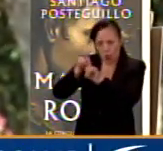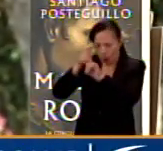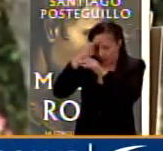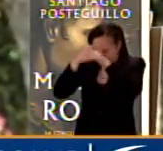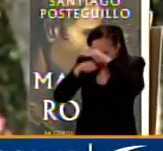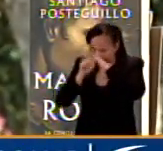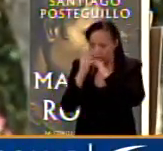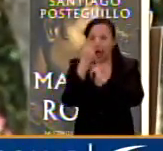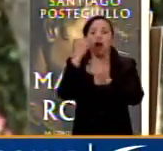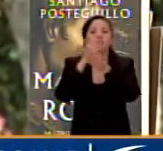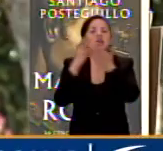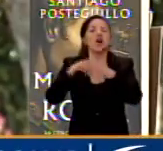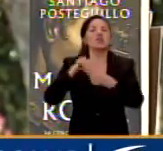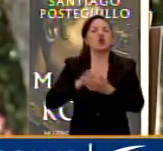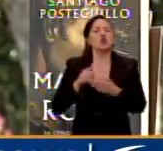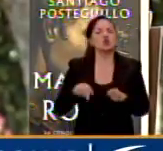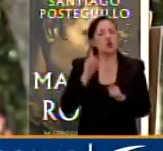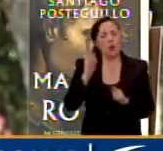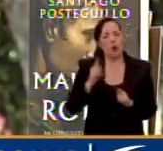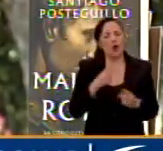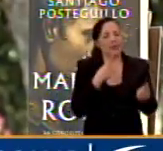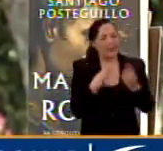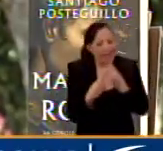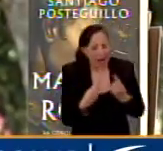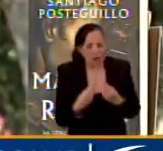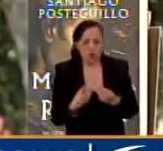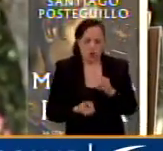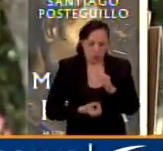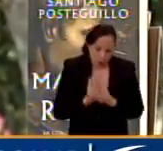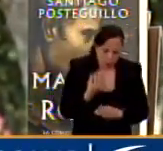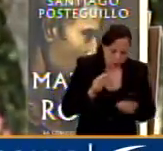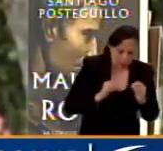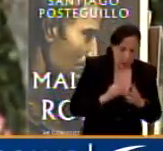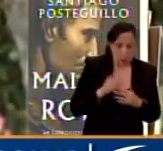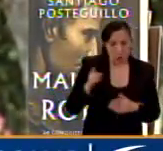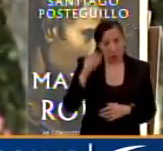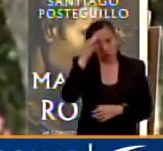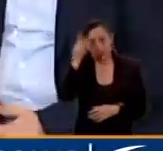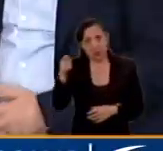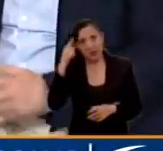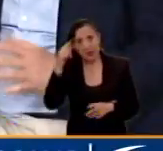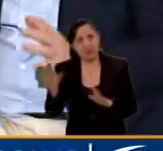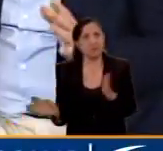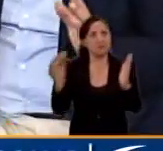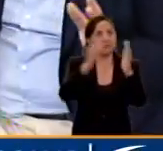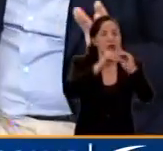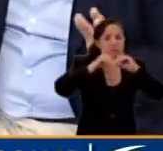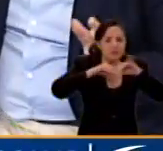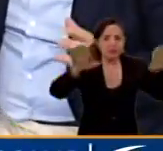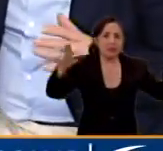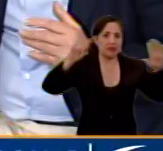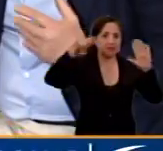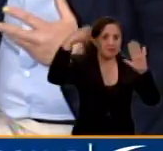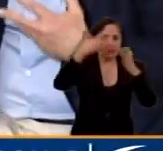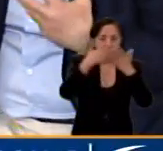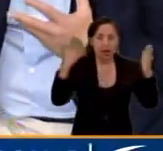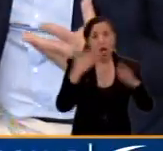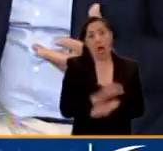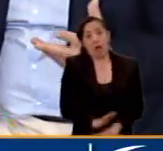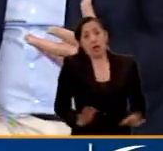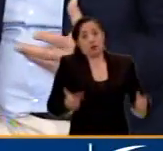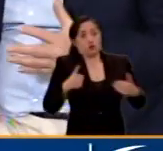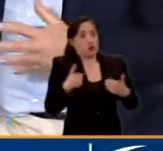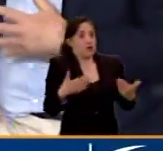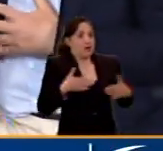guiones, de producciones. ¿Alguna vez has pensado en llevar esto a la pantalla? yo estoy encantado de que esto se pudiera trasladar